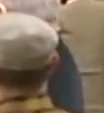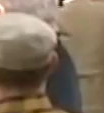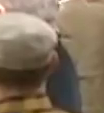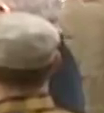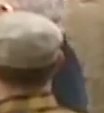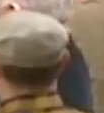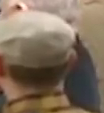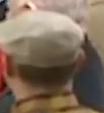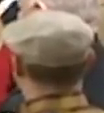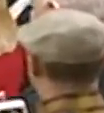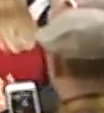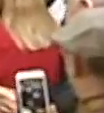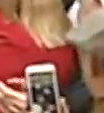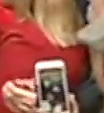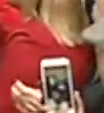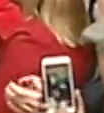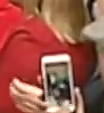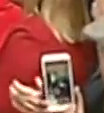Moros.